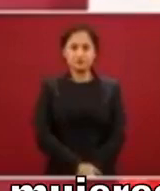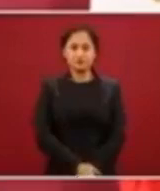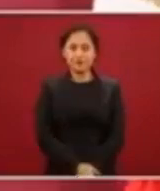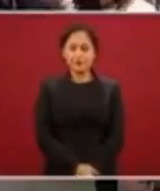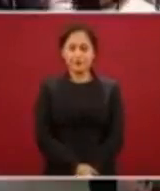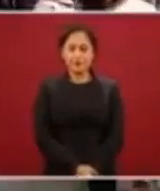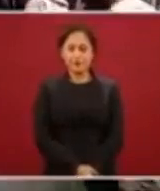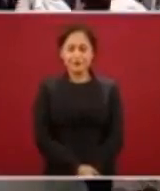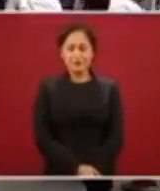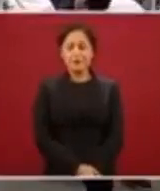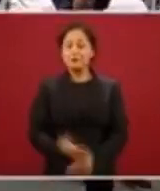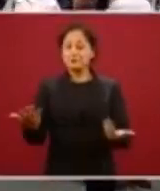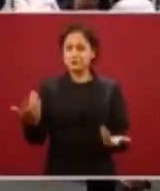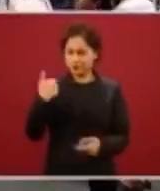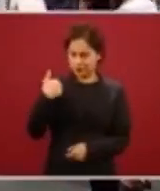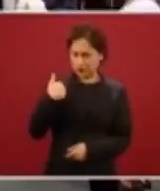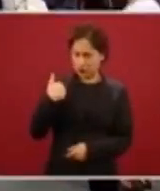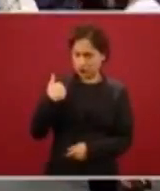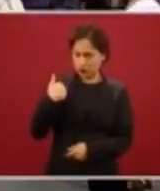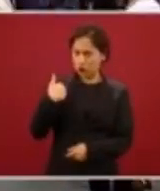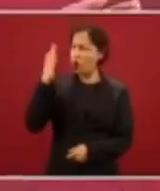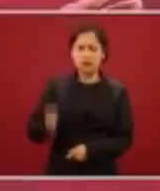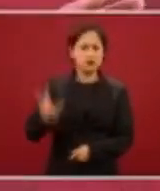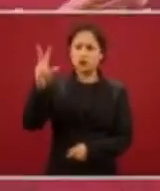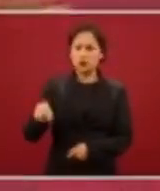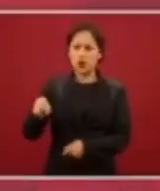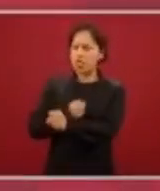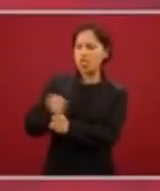¿Cómo? Yo condeno cualquier tipo de agresión.